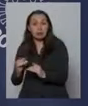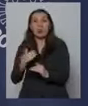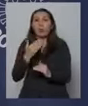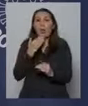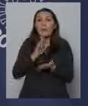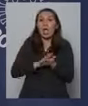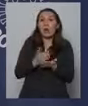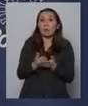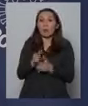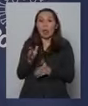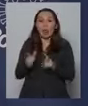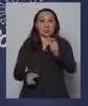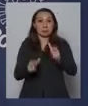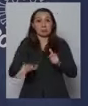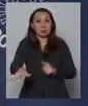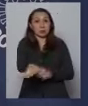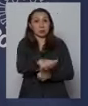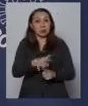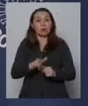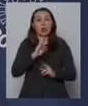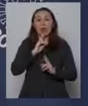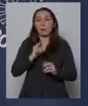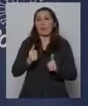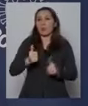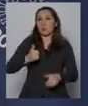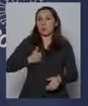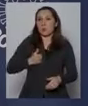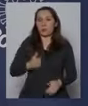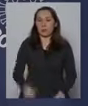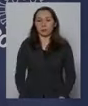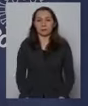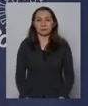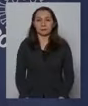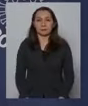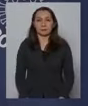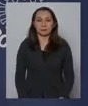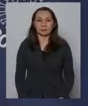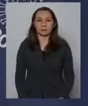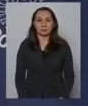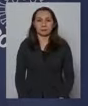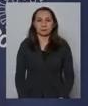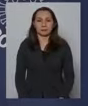la conducta de la comunidad que ha dado respuesta a ello.